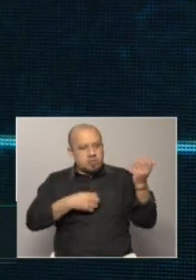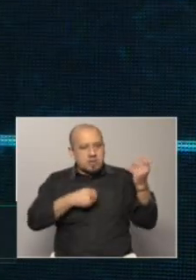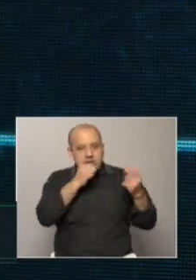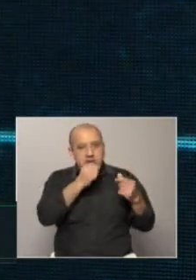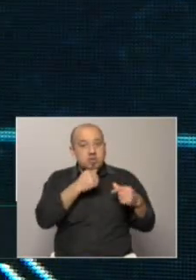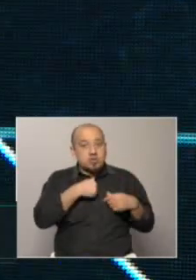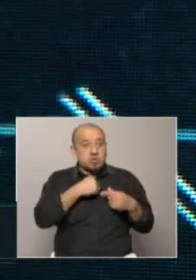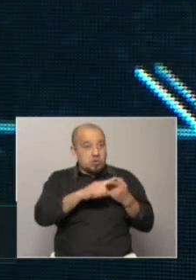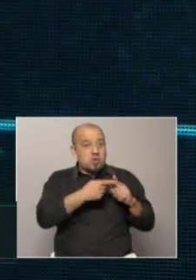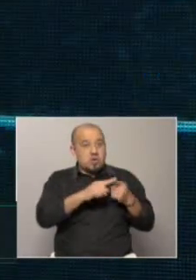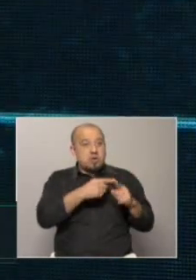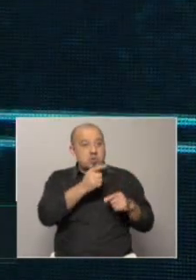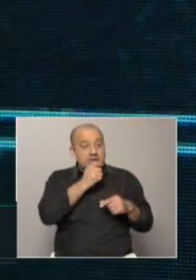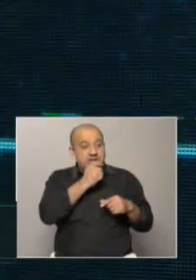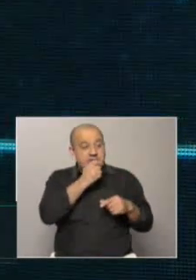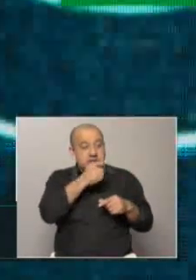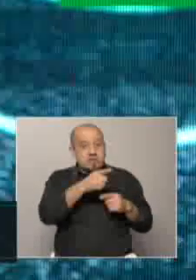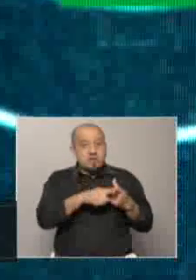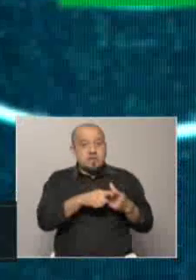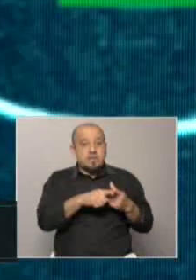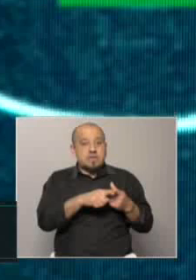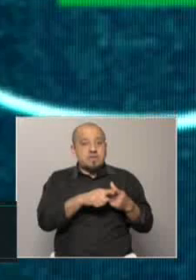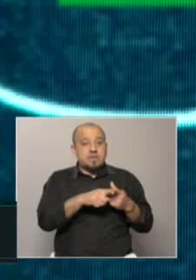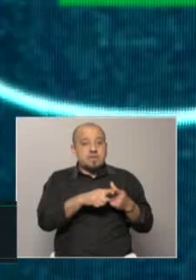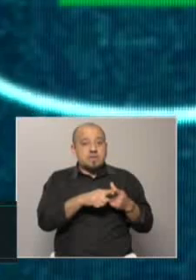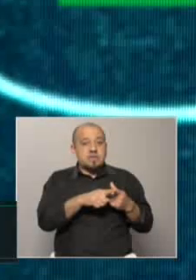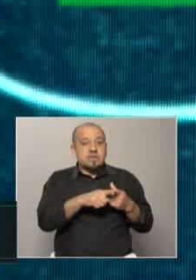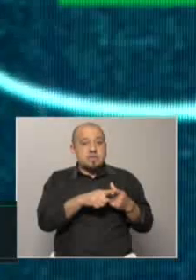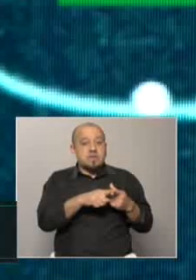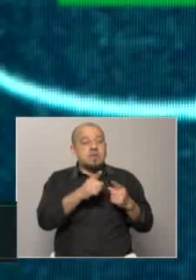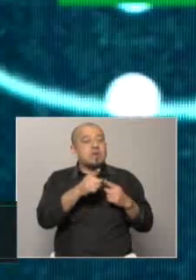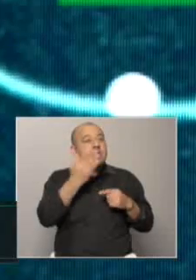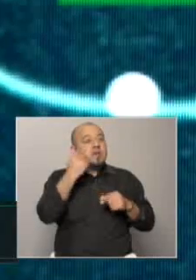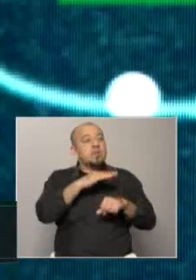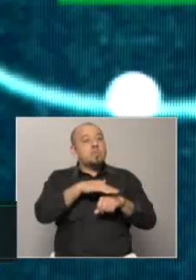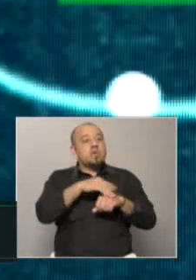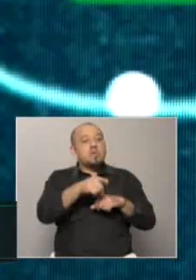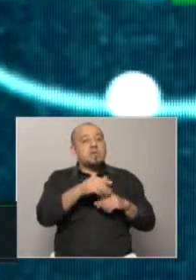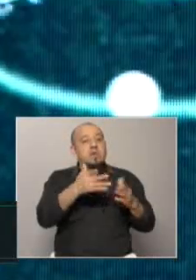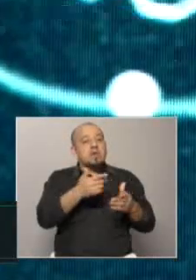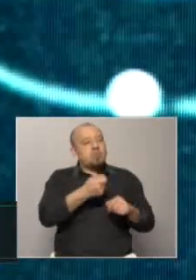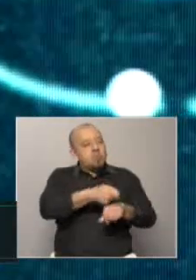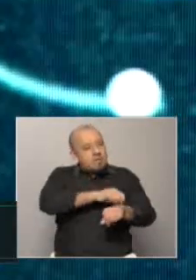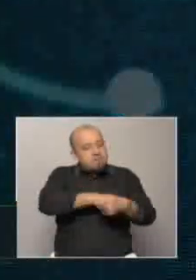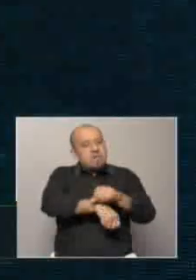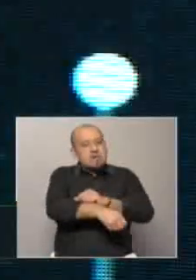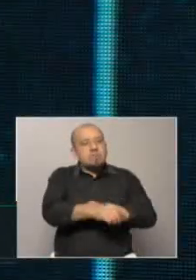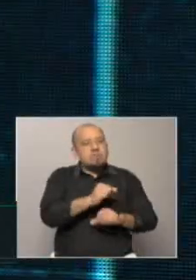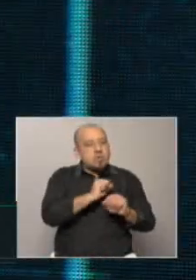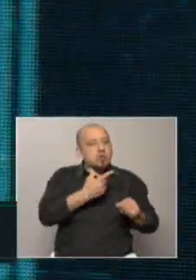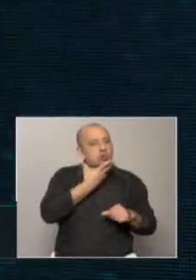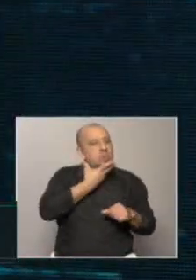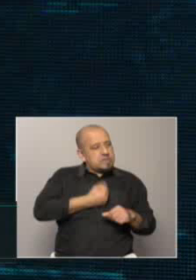yo había coordinado previamente una nota con él. Y en aquel momento además era un esfuerzo lograr